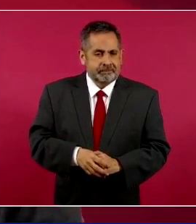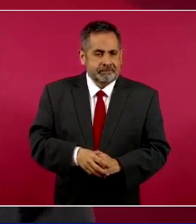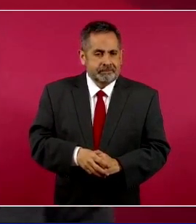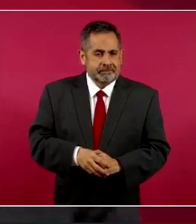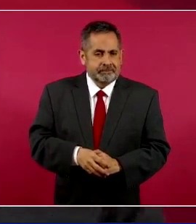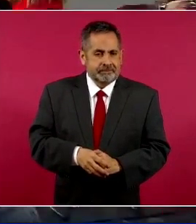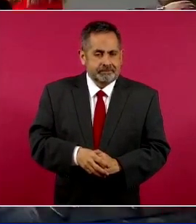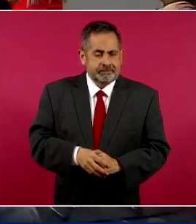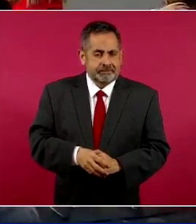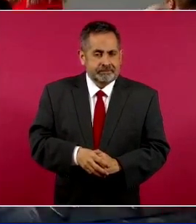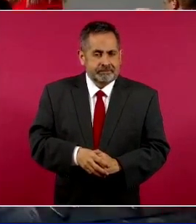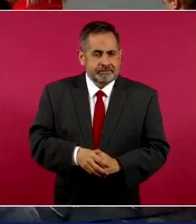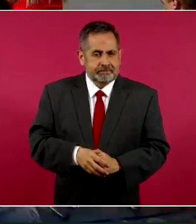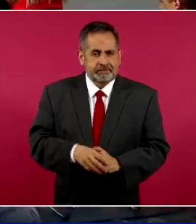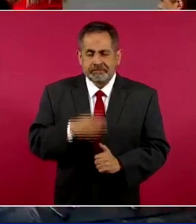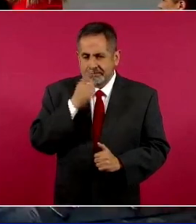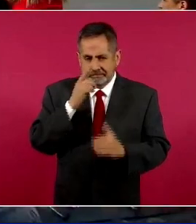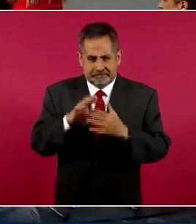para mentir